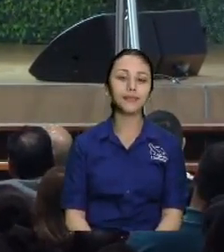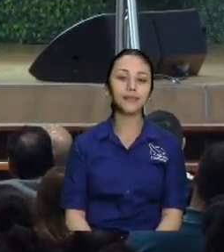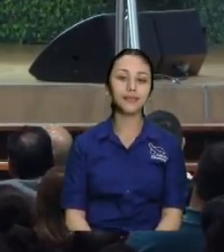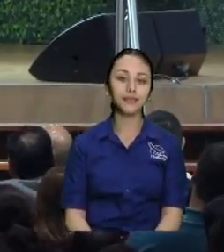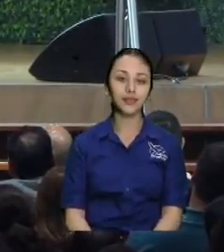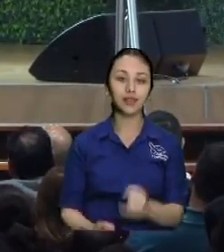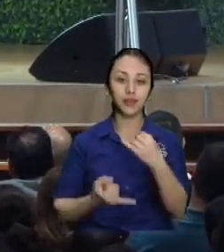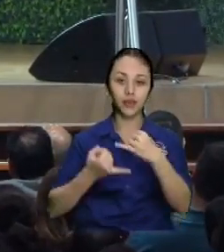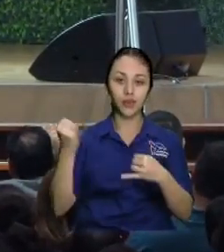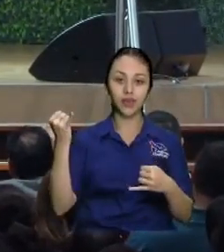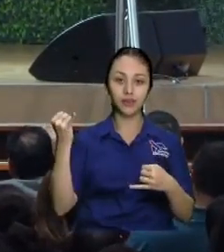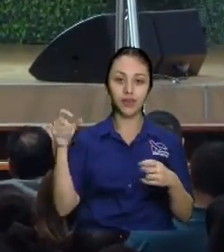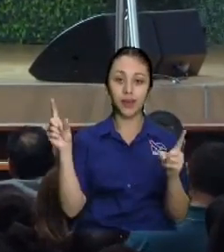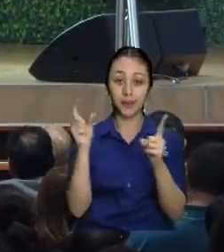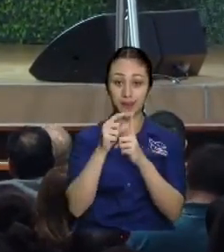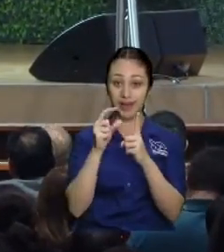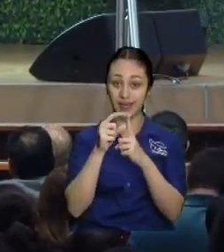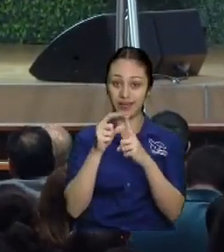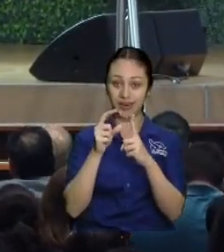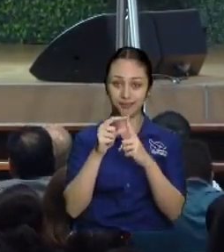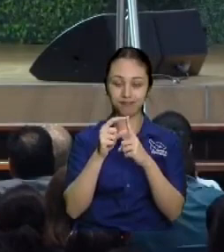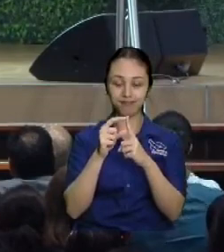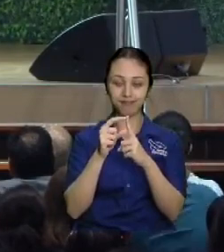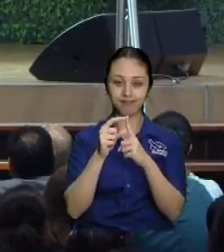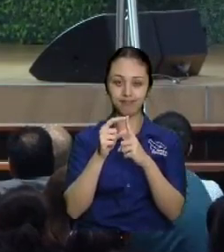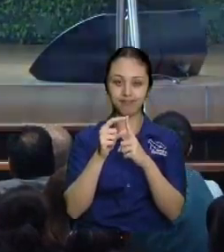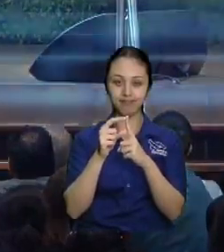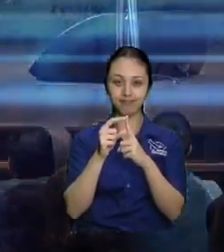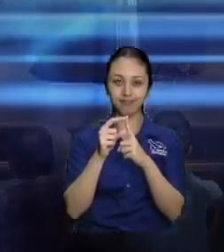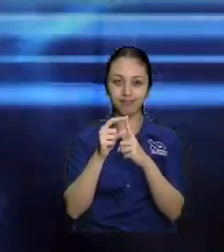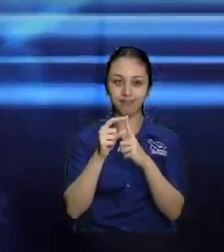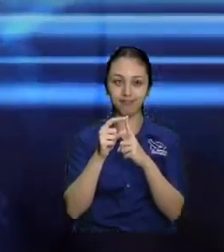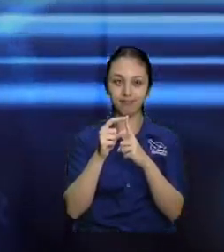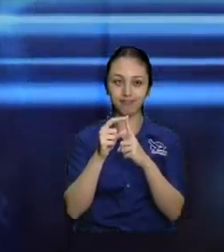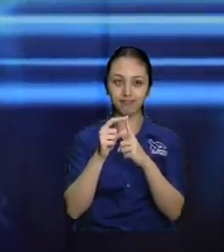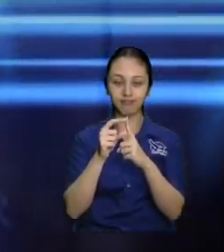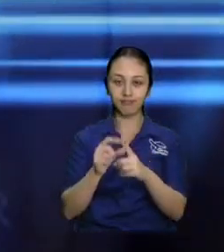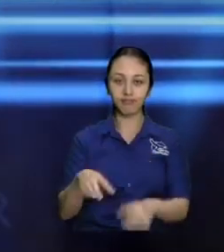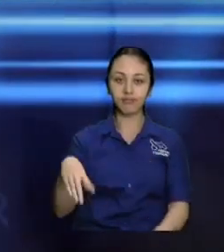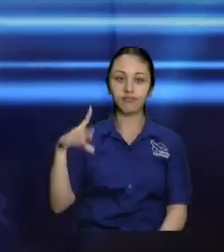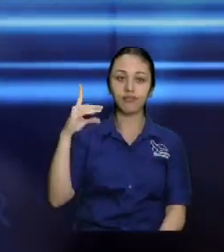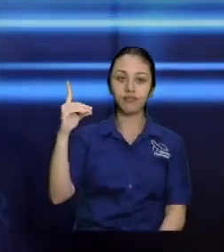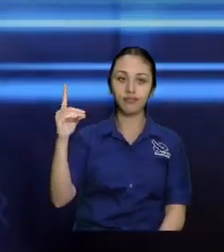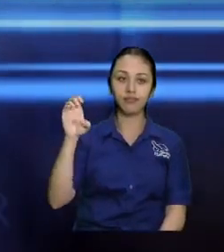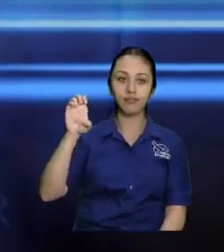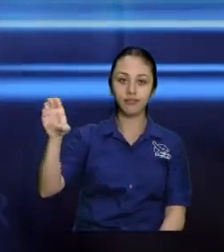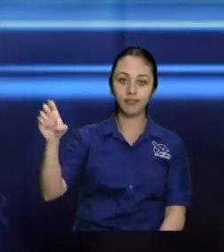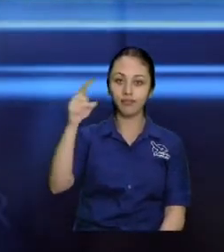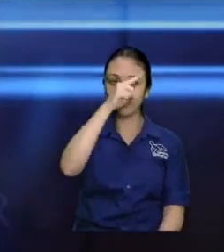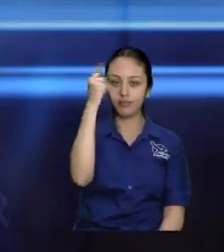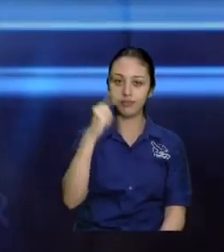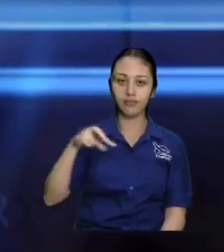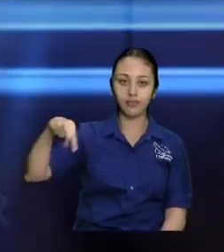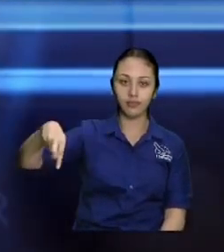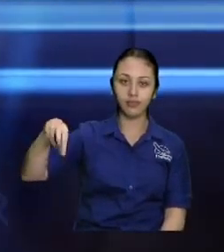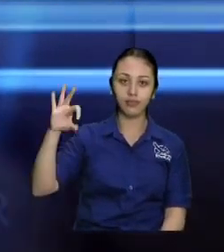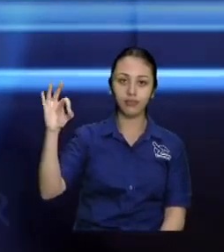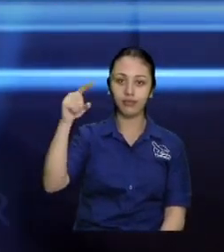El último sinónimo, aunque hay otros versículos, pero el último sinónimo es no sean déspotas.